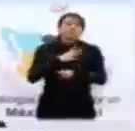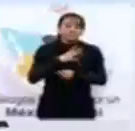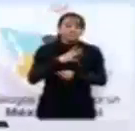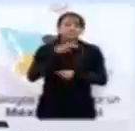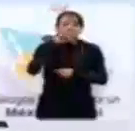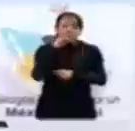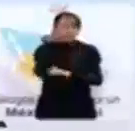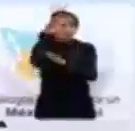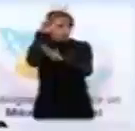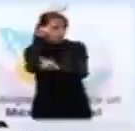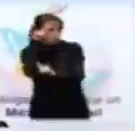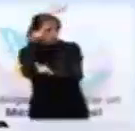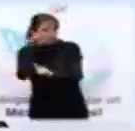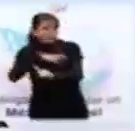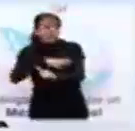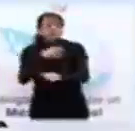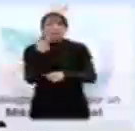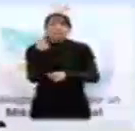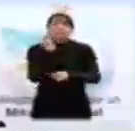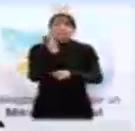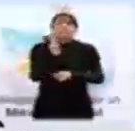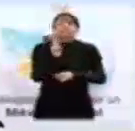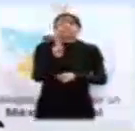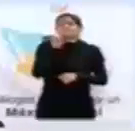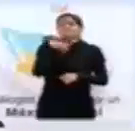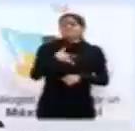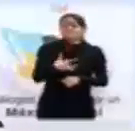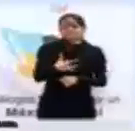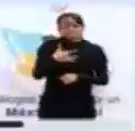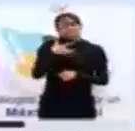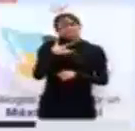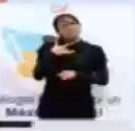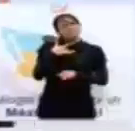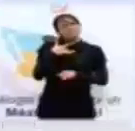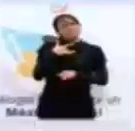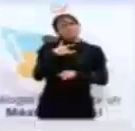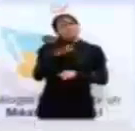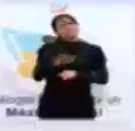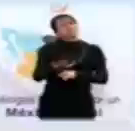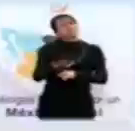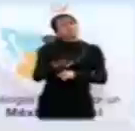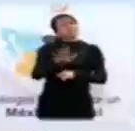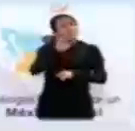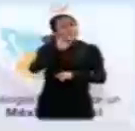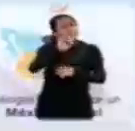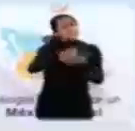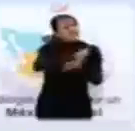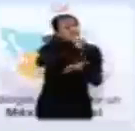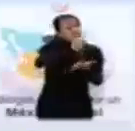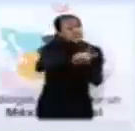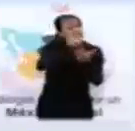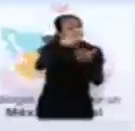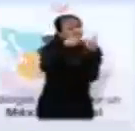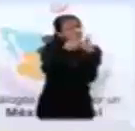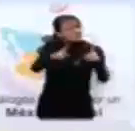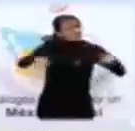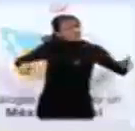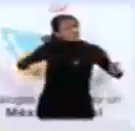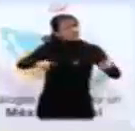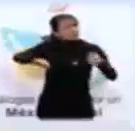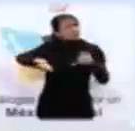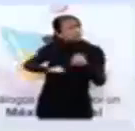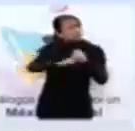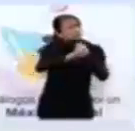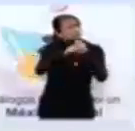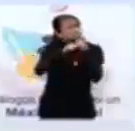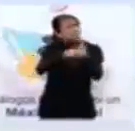etcétera. Y en general uno siente que la gente quiere la Ley de Desarrollo Rural Sustentable, pero pareciera ser que la Ley de Desarrollo